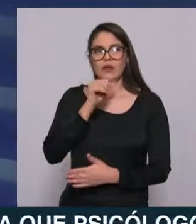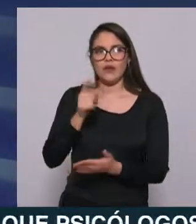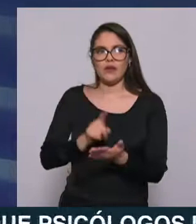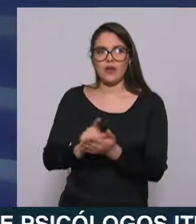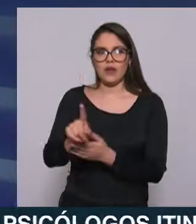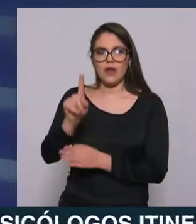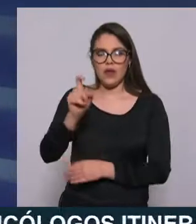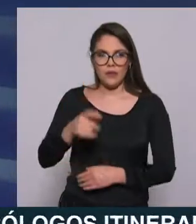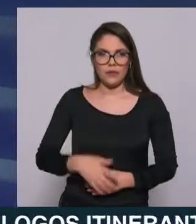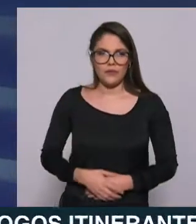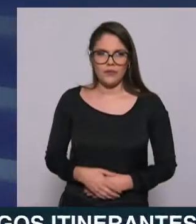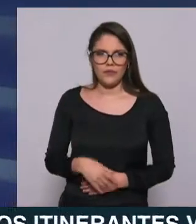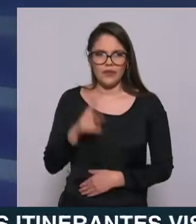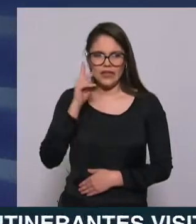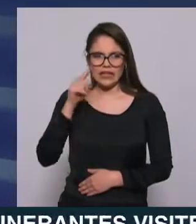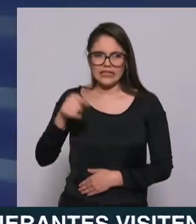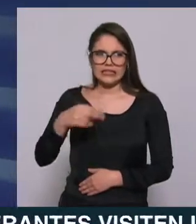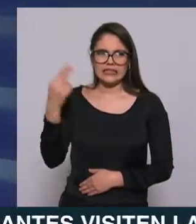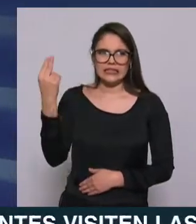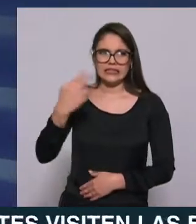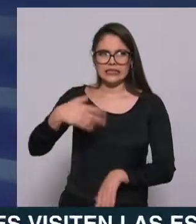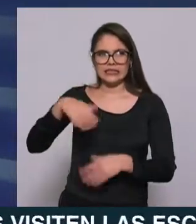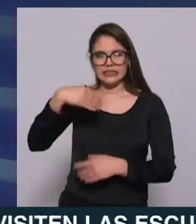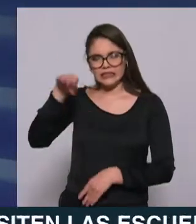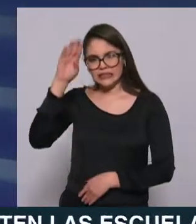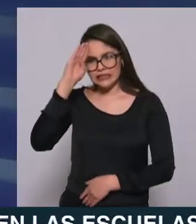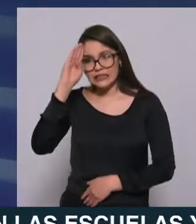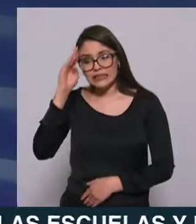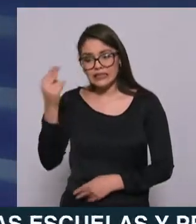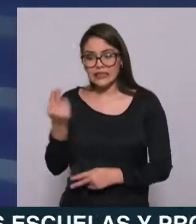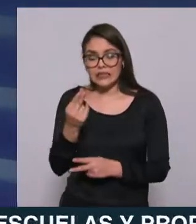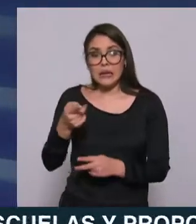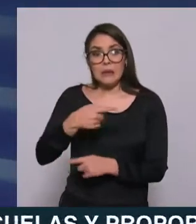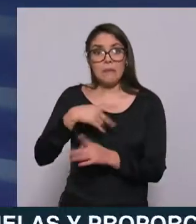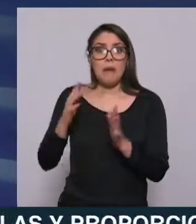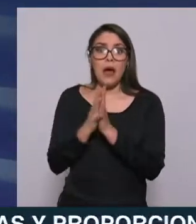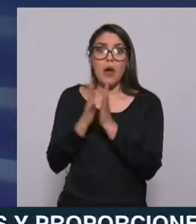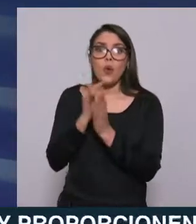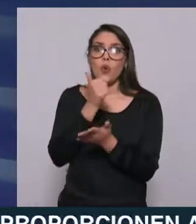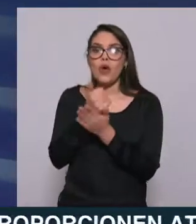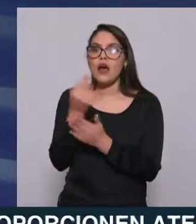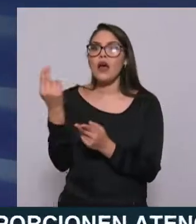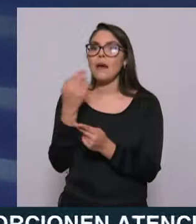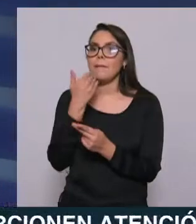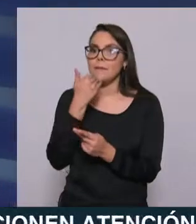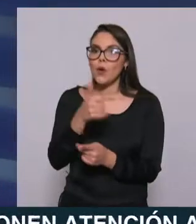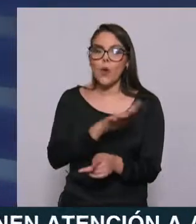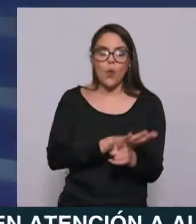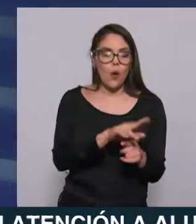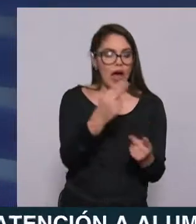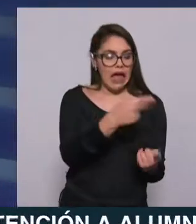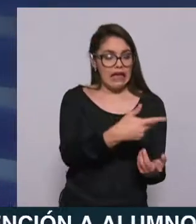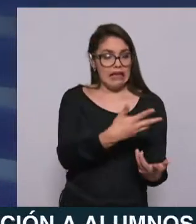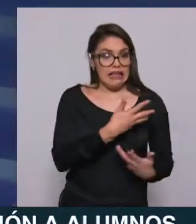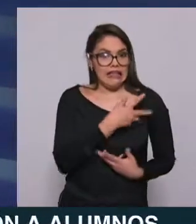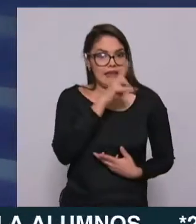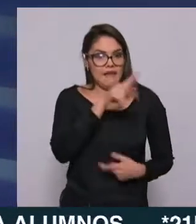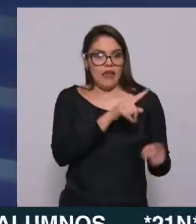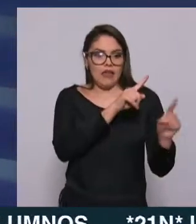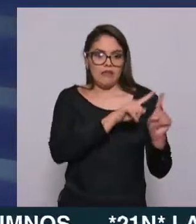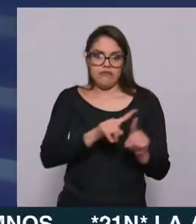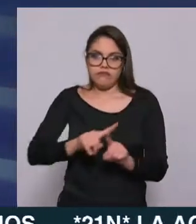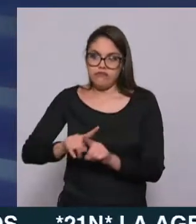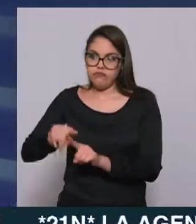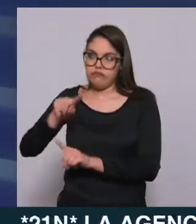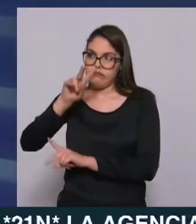agua, ¿no? Entonces es tanta la necesidad de la participación ciudadana para concretar que las necesidades que se están viviendo, que son diversas a nivel